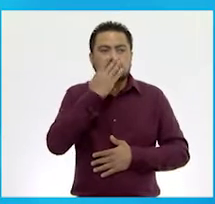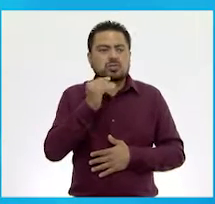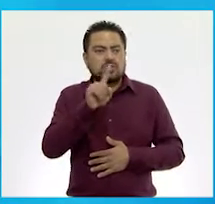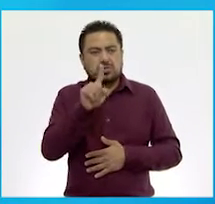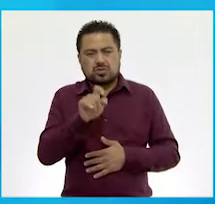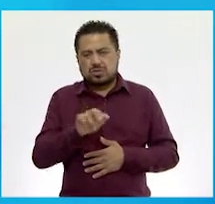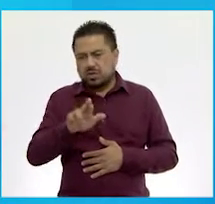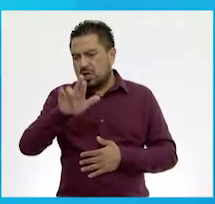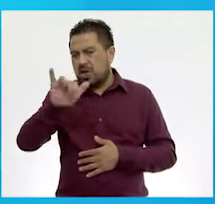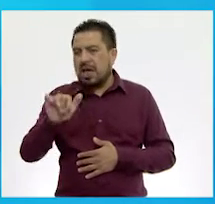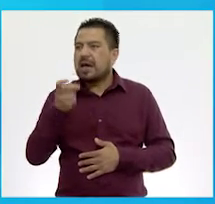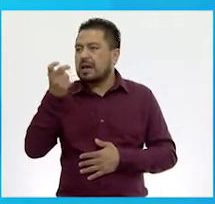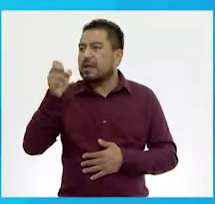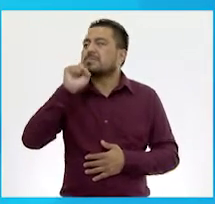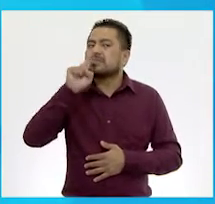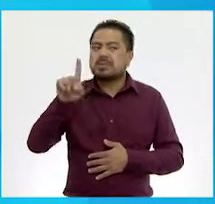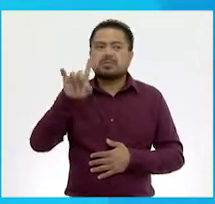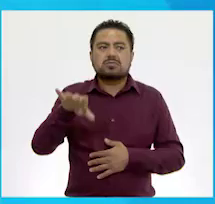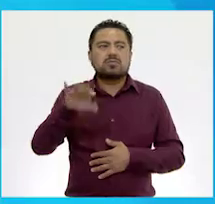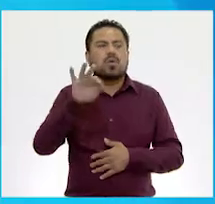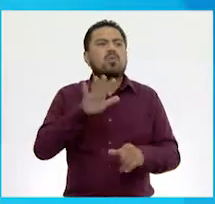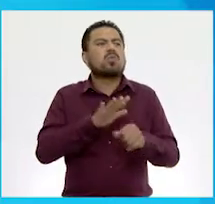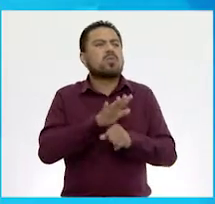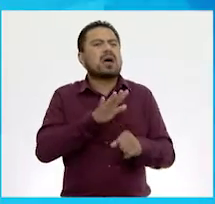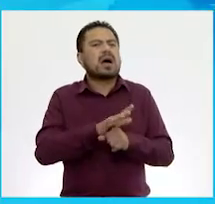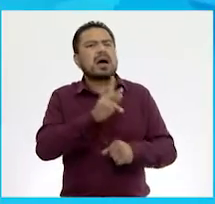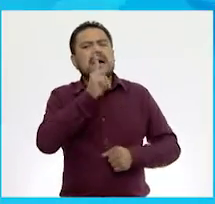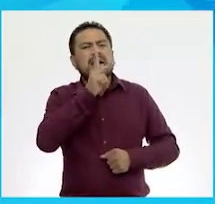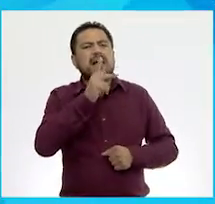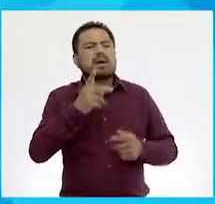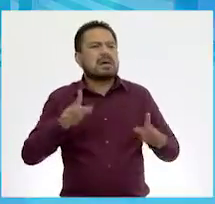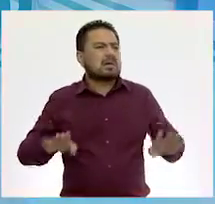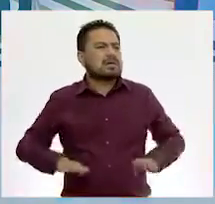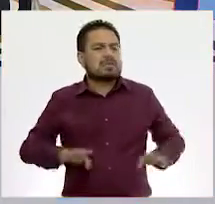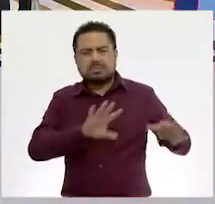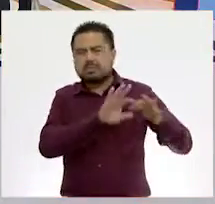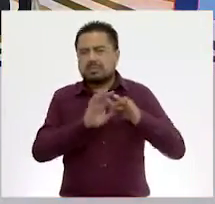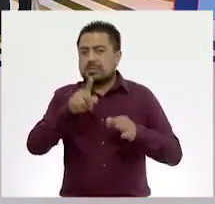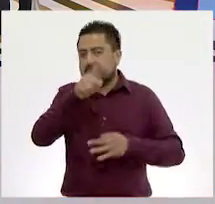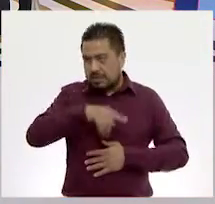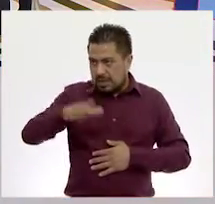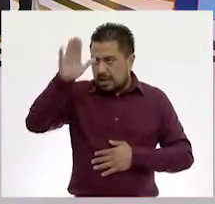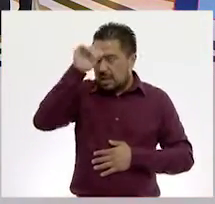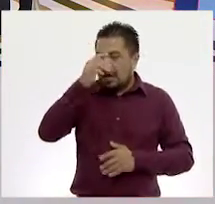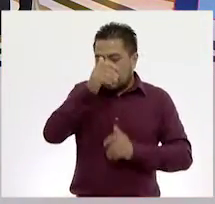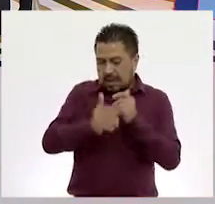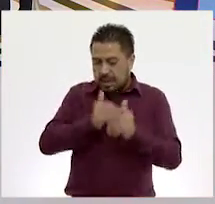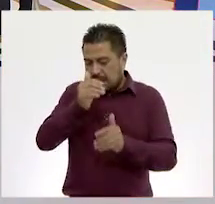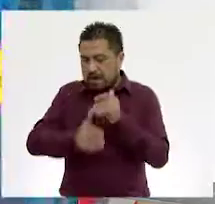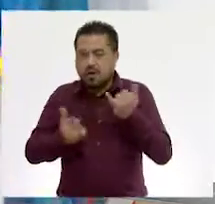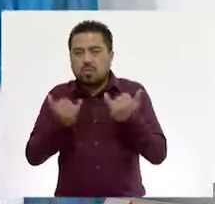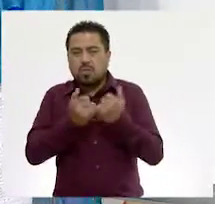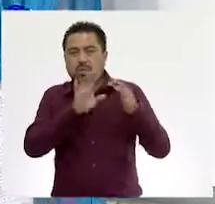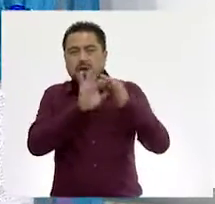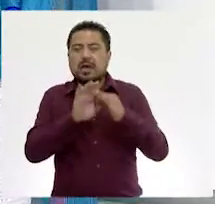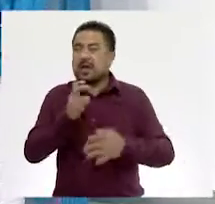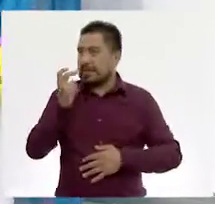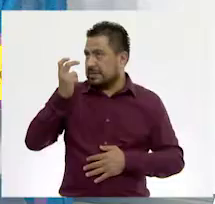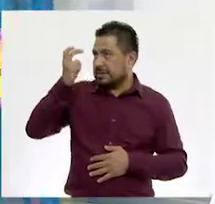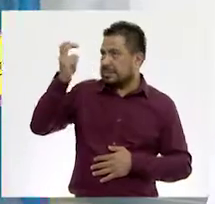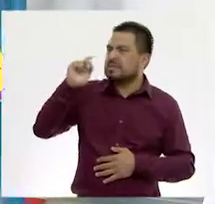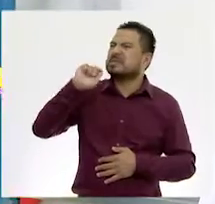aquí también está. ¿Y cuáles son esas palabras que riman? Recuerden que terminan igual. Aquí fueron